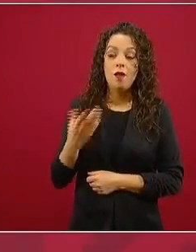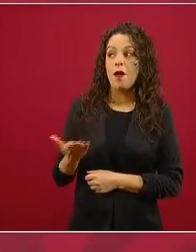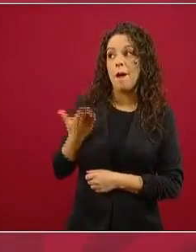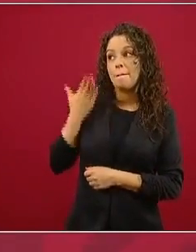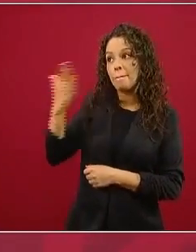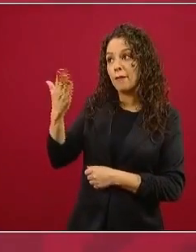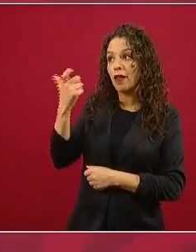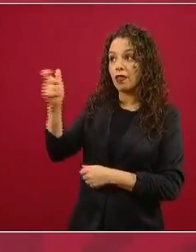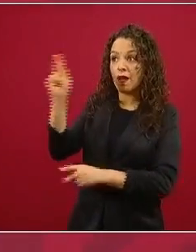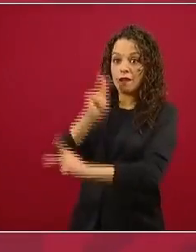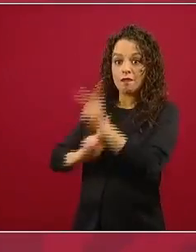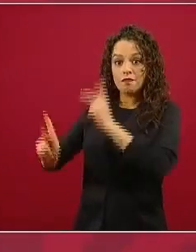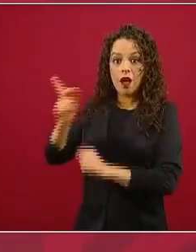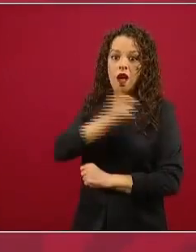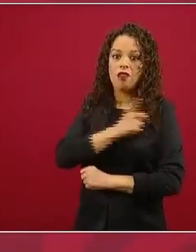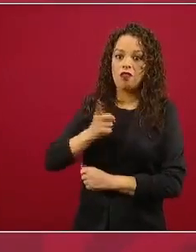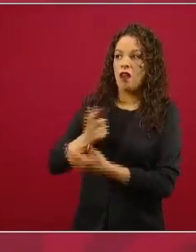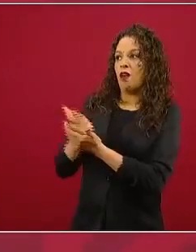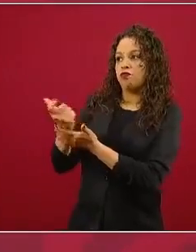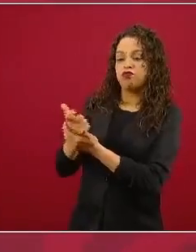para no generar un daño mayor,